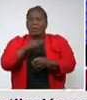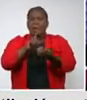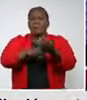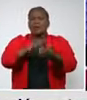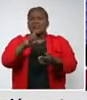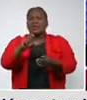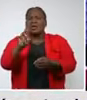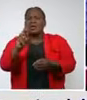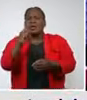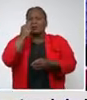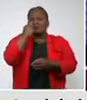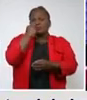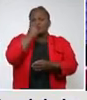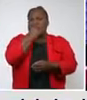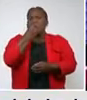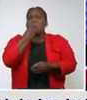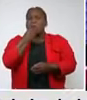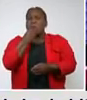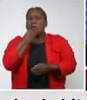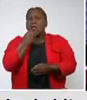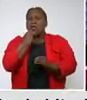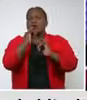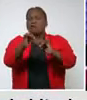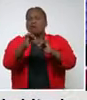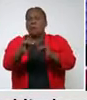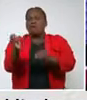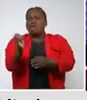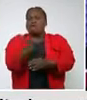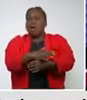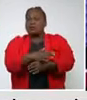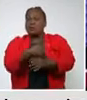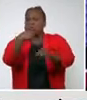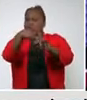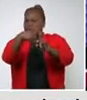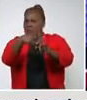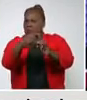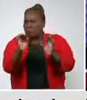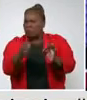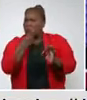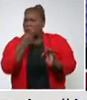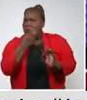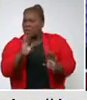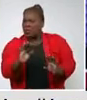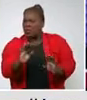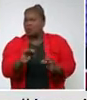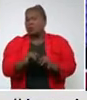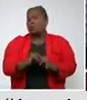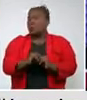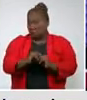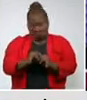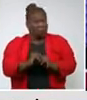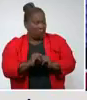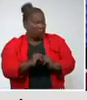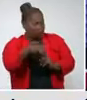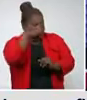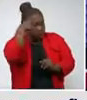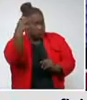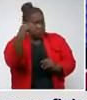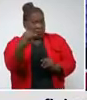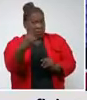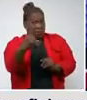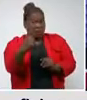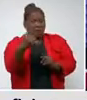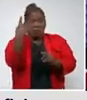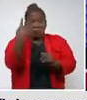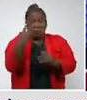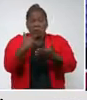puede dar un falso positivo? ¿Puede haber un resultado falso positivo en un PCR? Un PCR puede dar un falso positivo porque